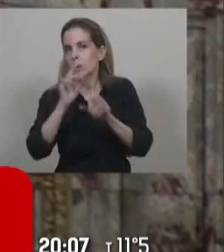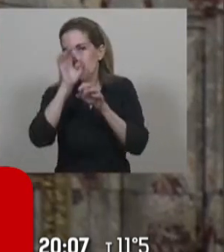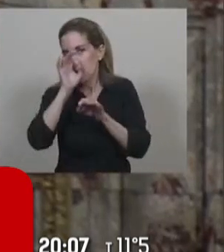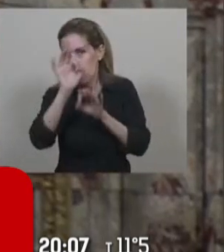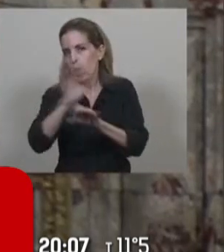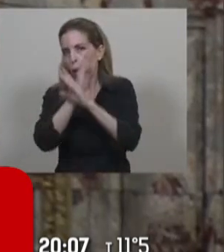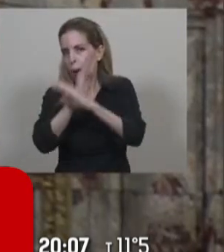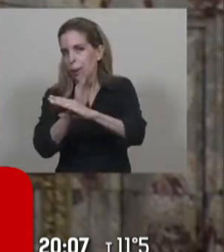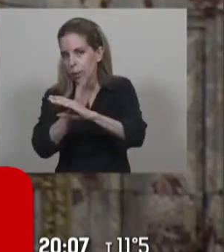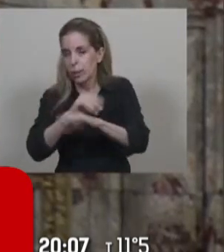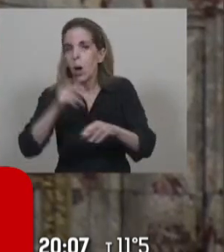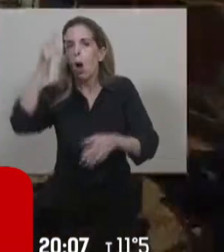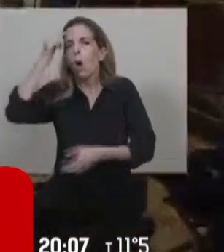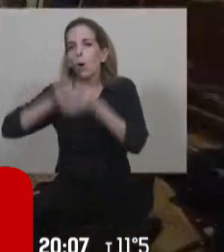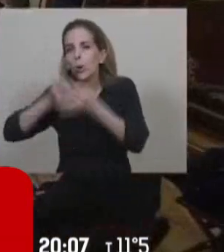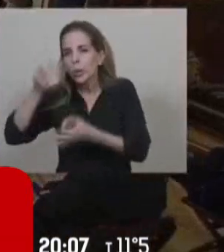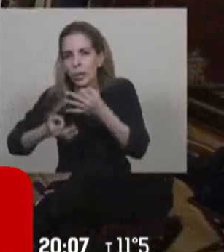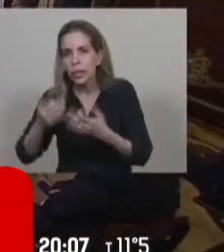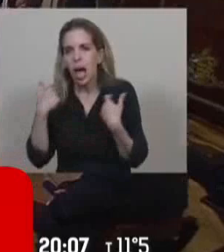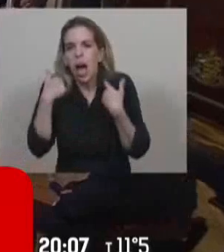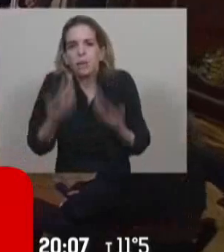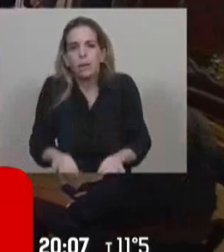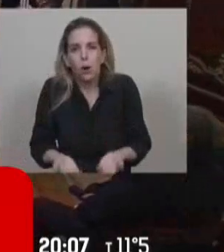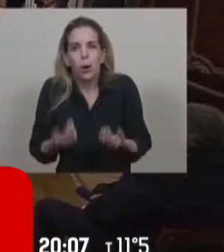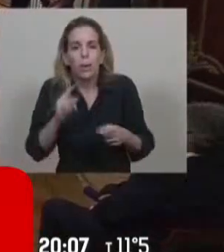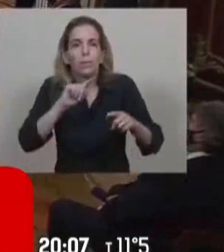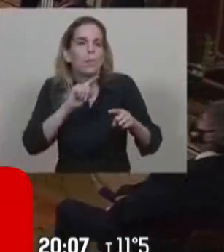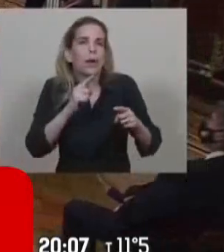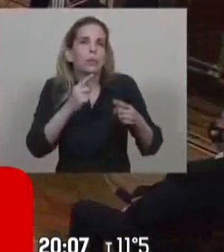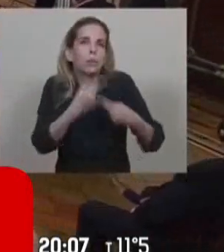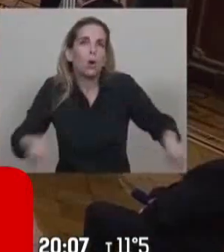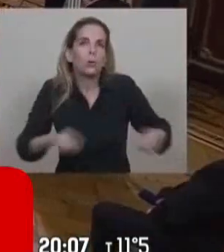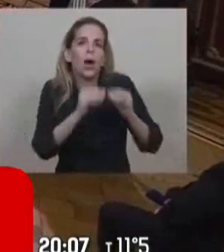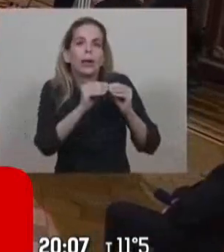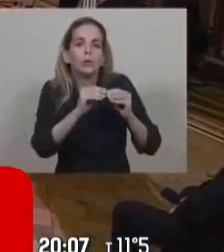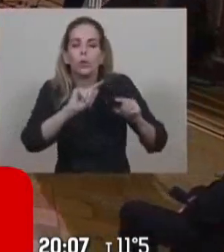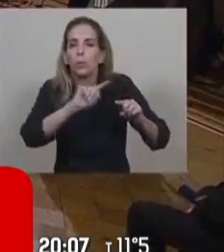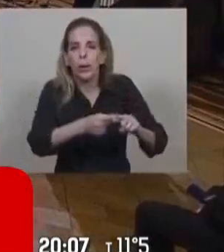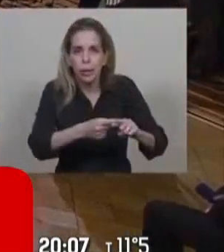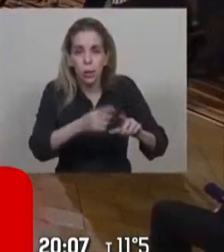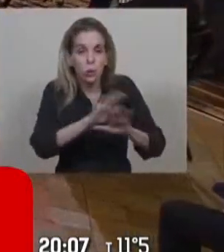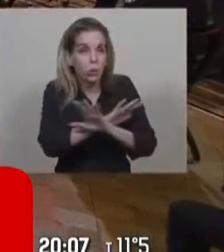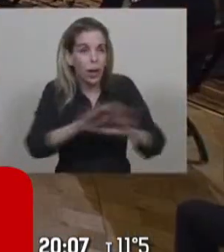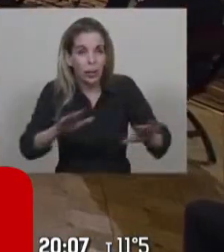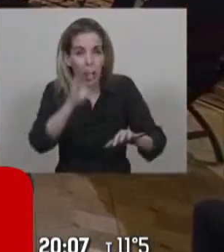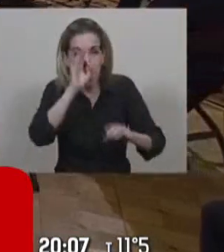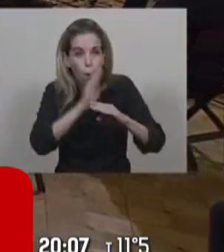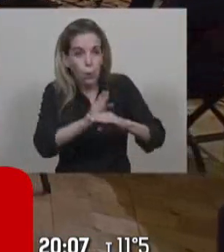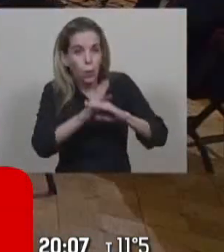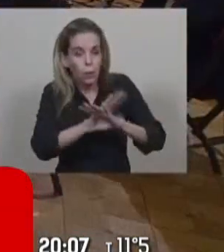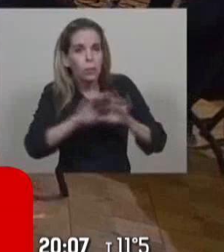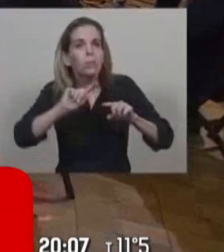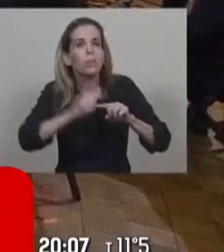una justicia utilizada para saldar discusiones políticas. Y digamos nunca más a una política